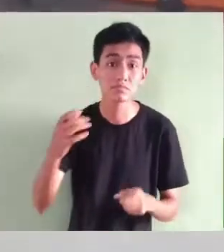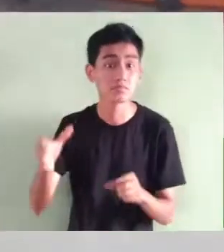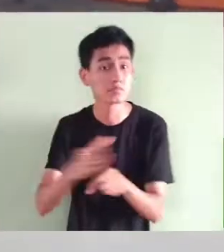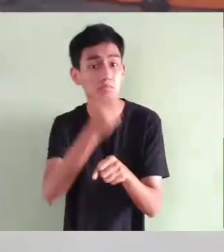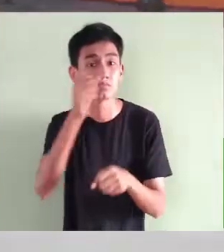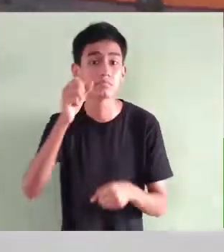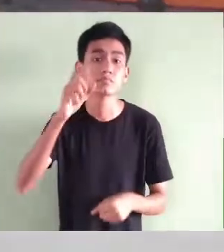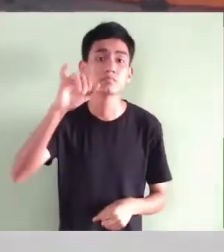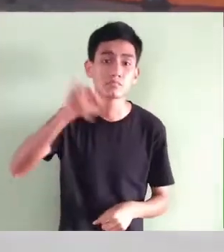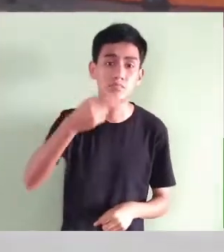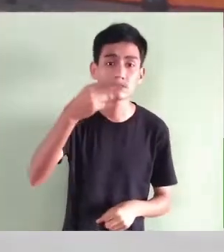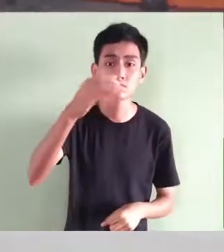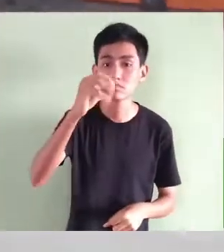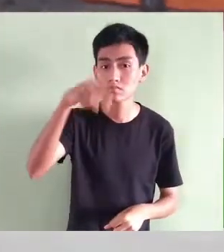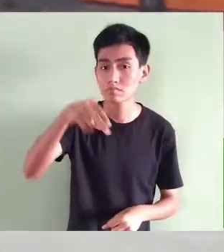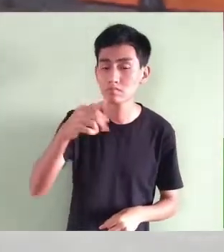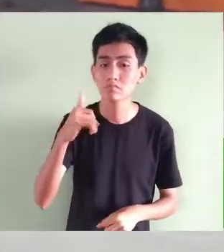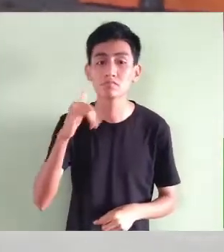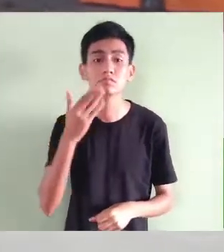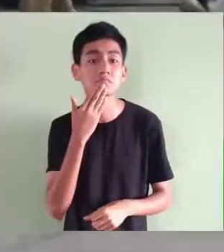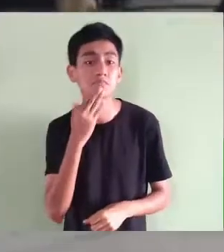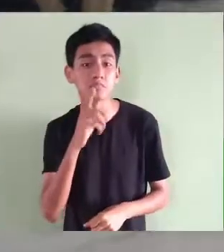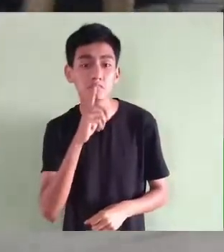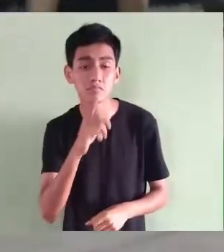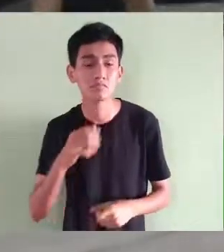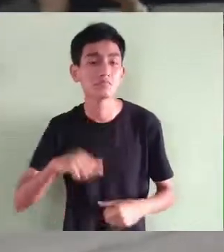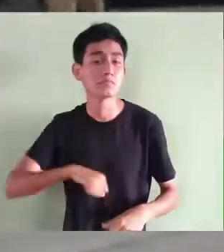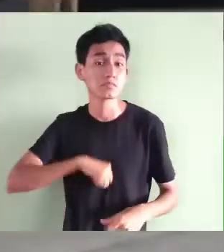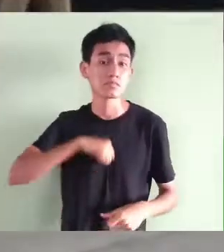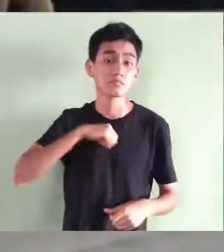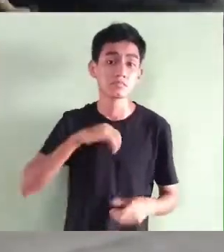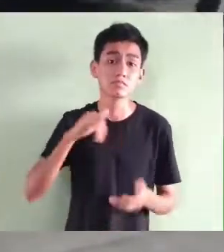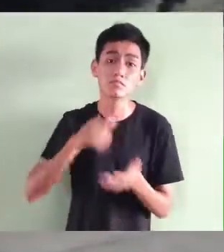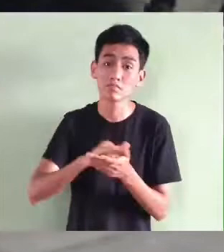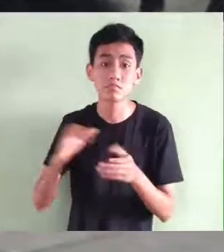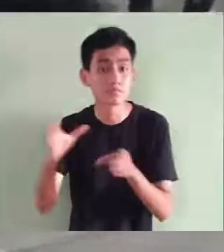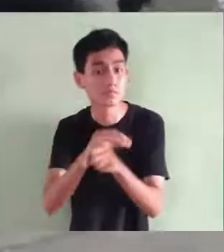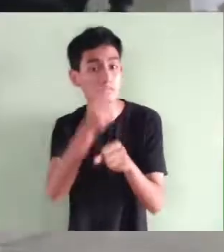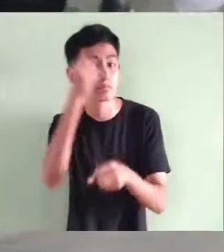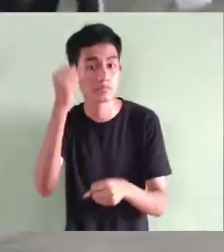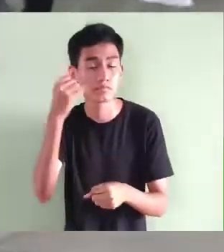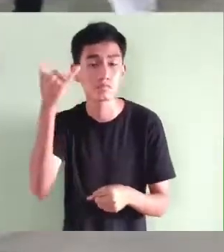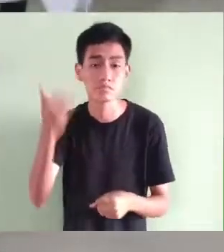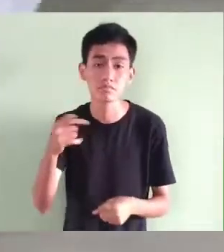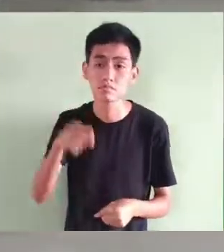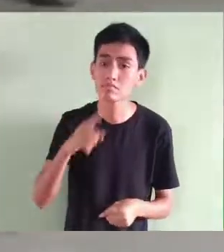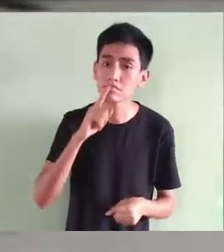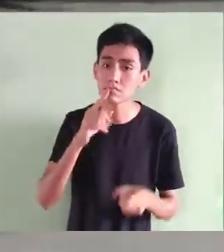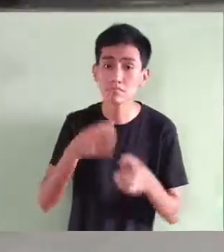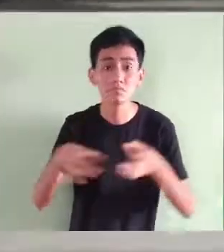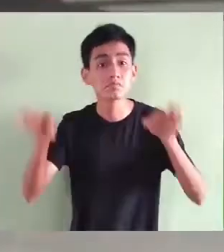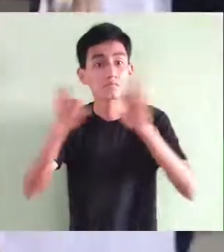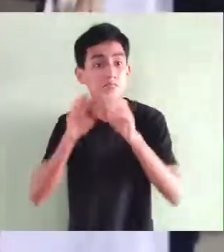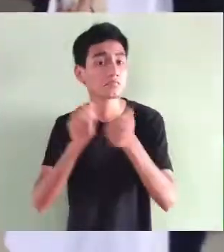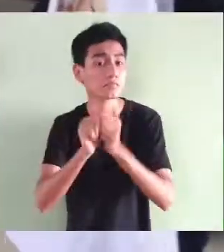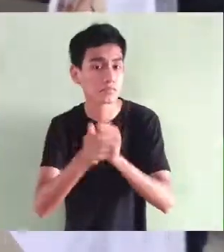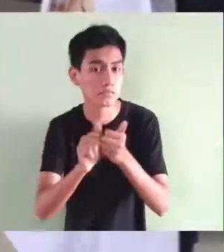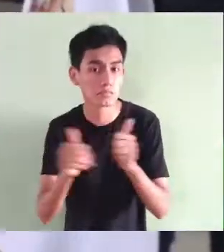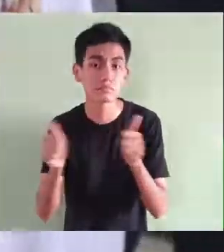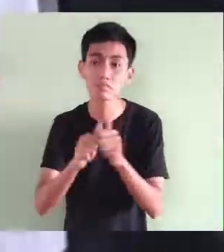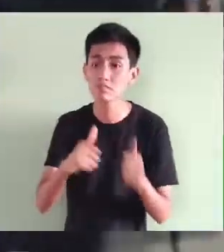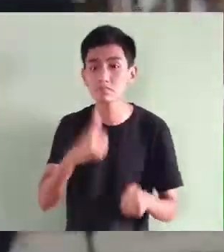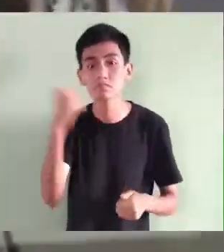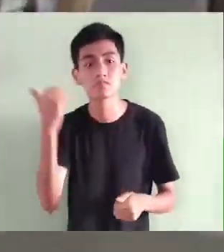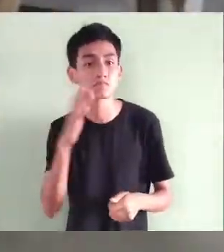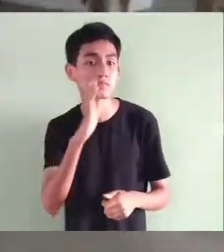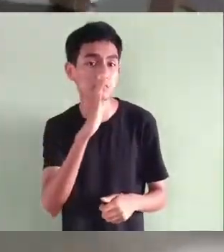Willy Panduro de la etnia Shipiba, quien señaló sentirse muy orgulloso de ocupar el primer puesto y que era un privilegio concursar con